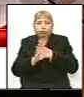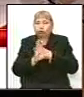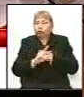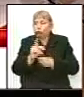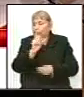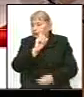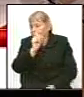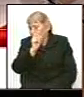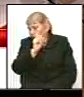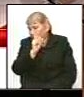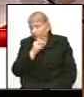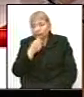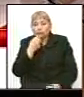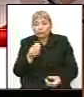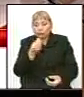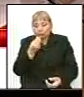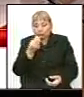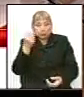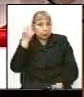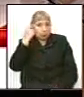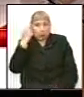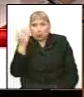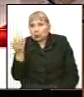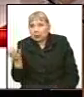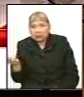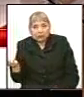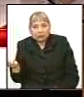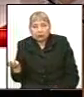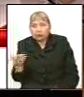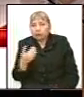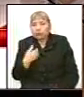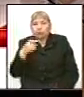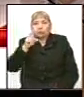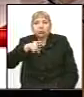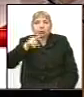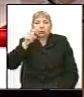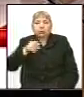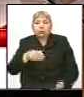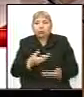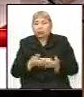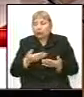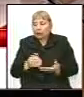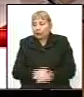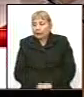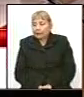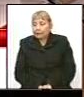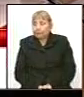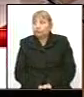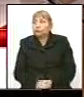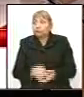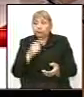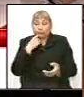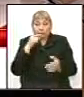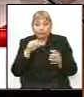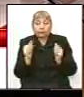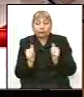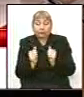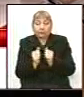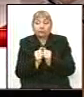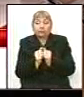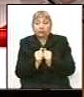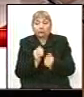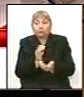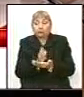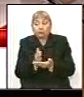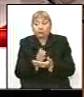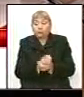esta naturaleza porque desconoce precisamente las necesidades de los pueblos que están justamente en esta situación en